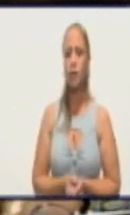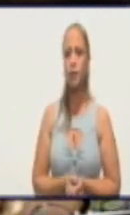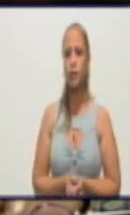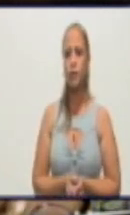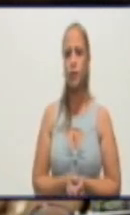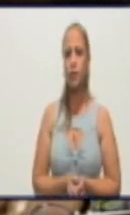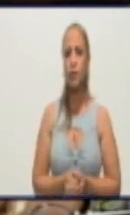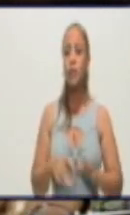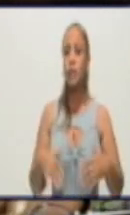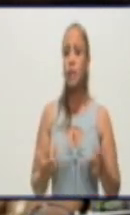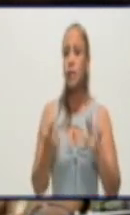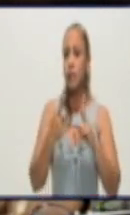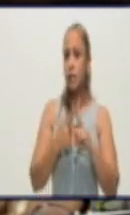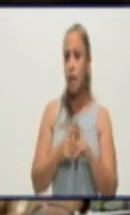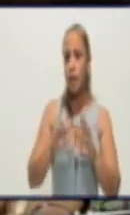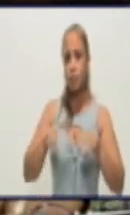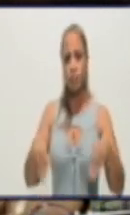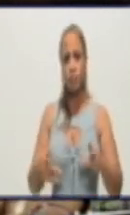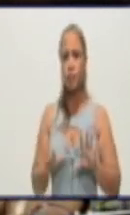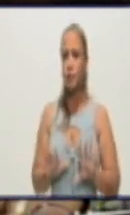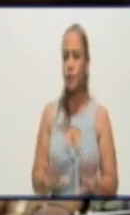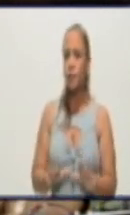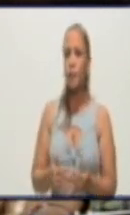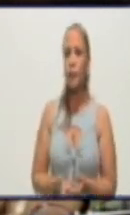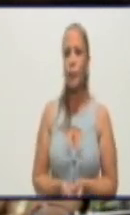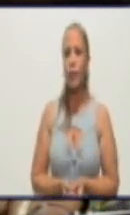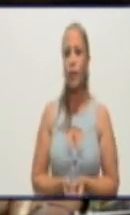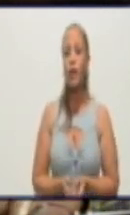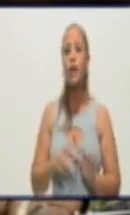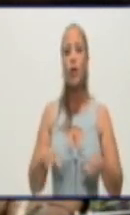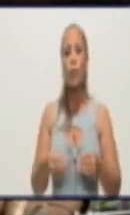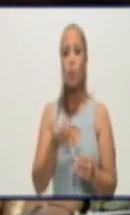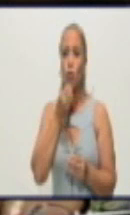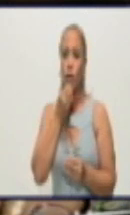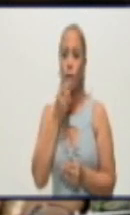y en la exposición en que están. Incluso podríamos decir que